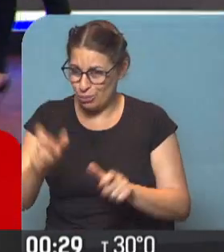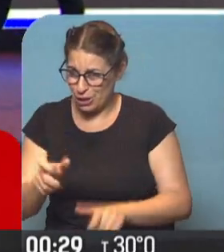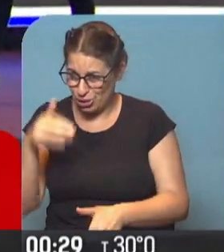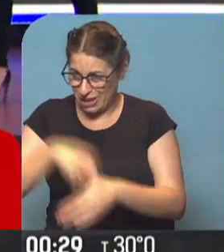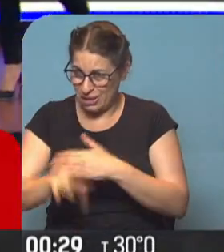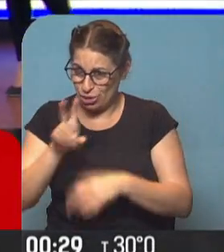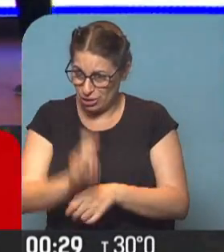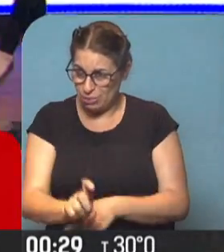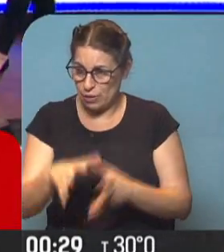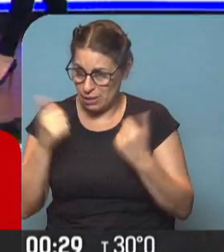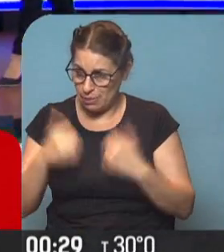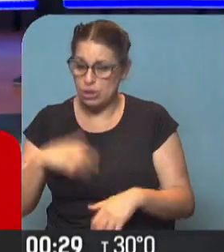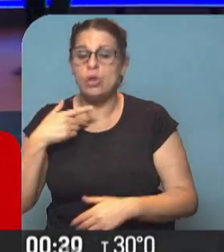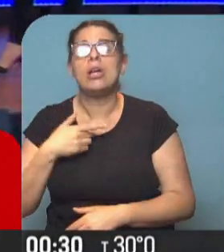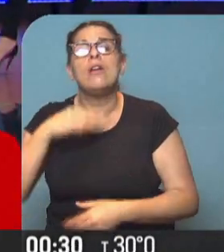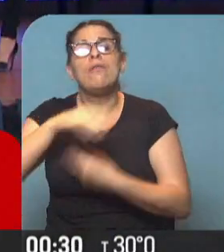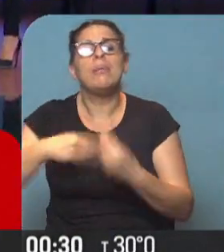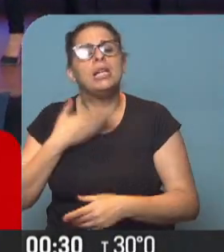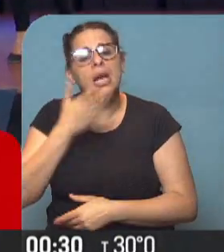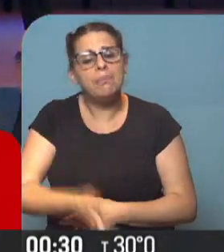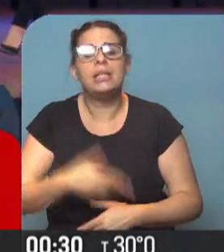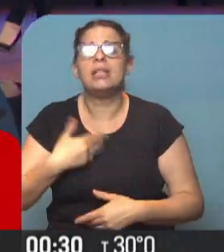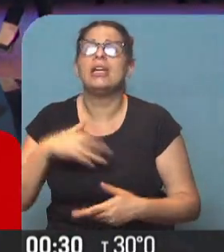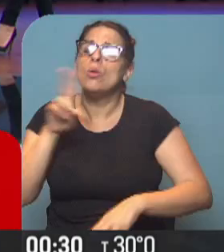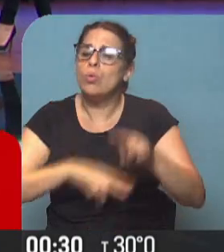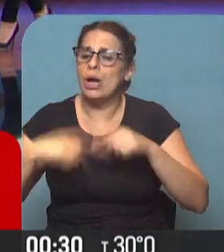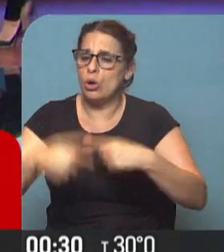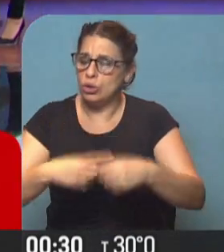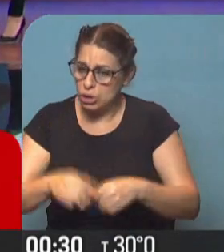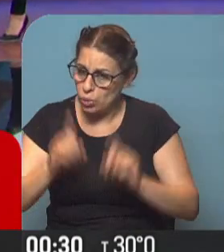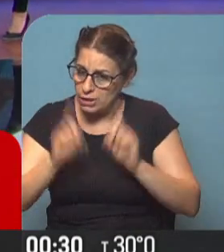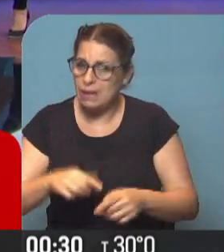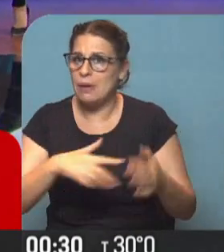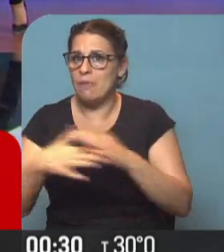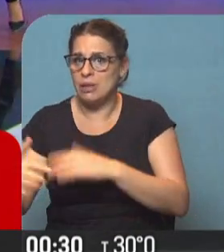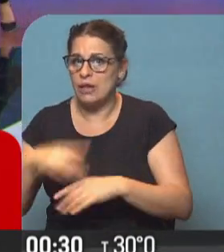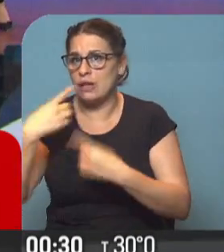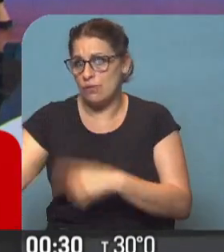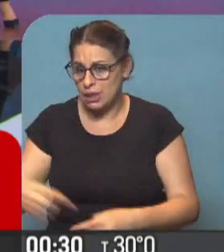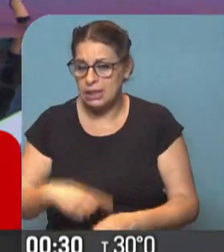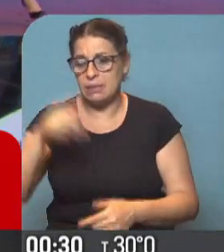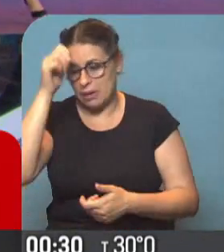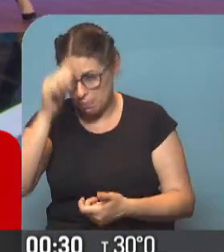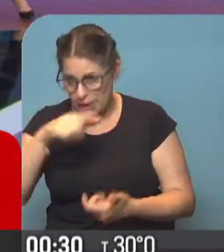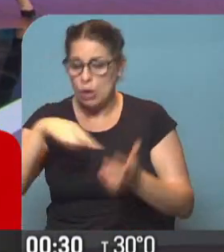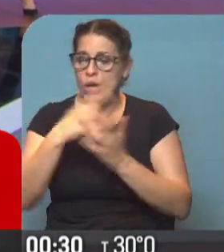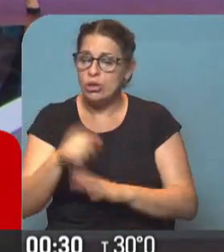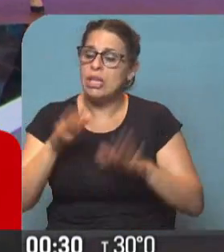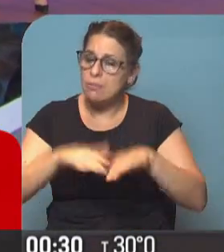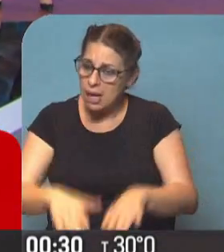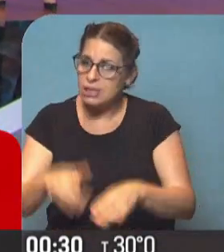sanjuán han pedido que no se los dejen de buscar y marcharon en diferentes ciudades del país en mar de plata en buenos aires también y fue